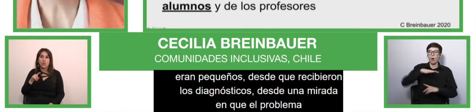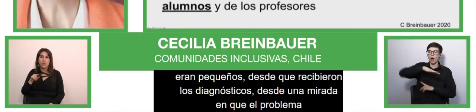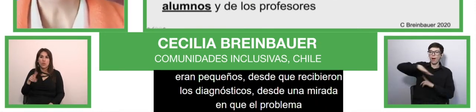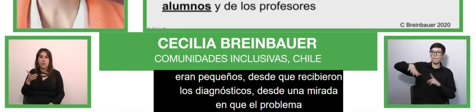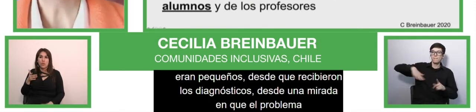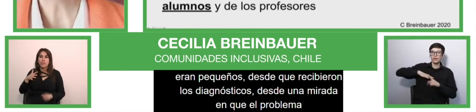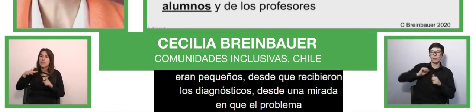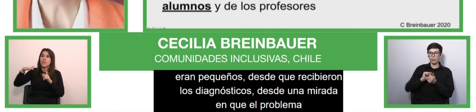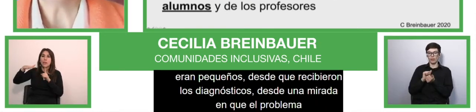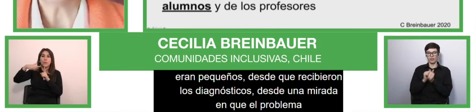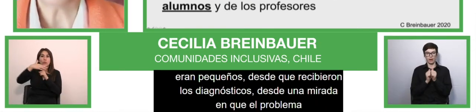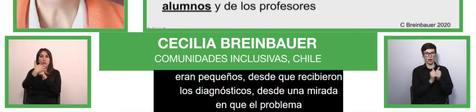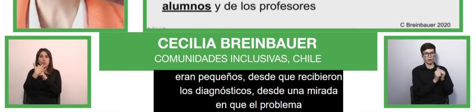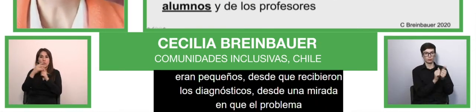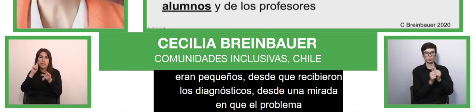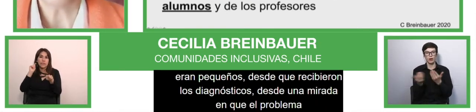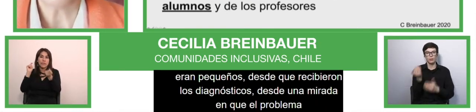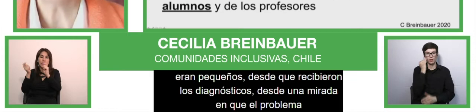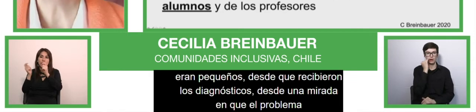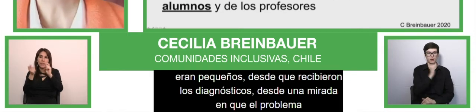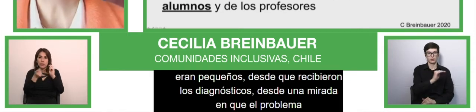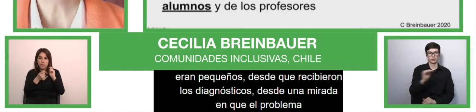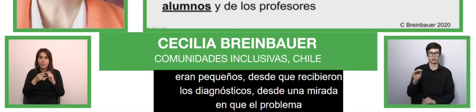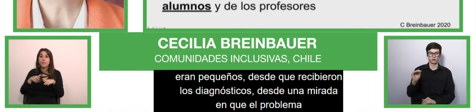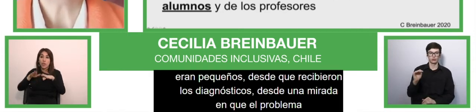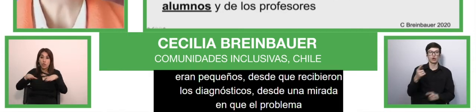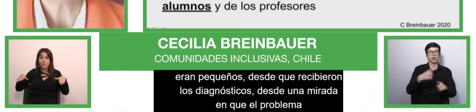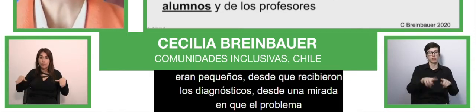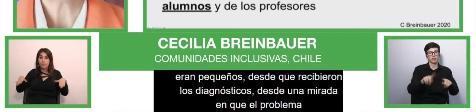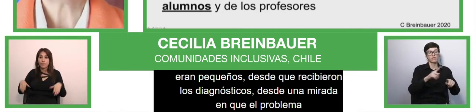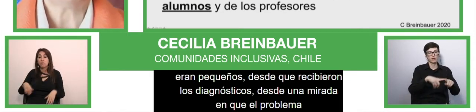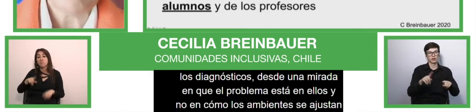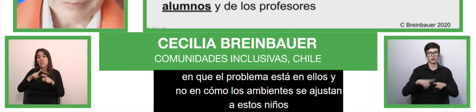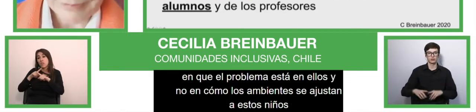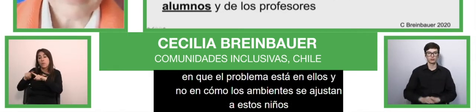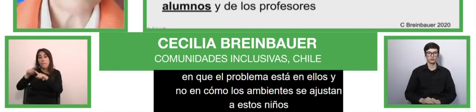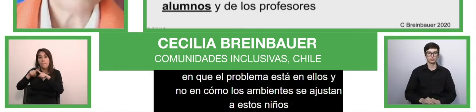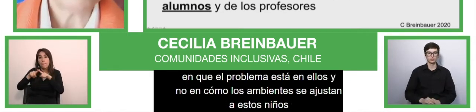ajustan a estos niños que están en los márgenes que son diferentes